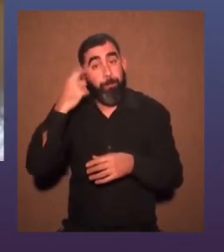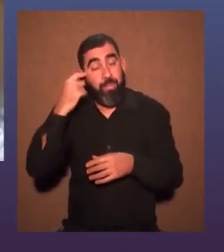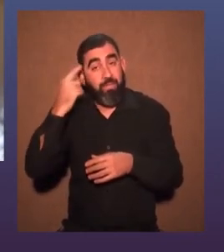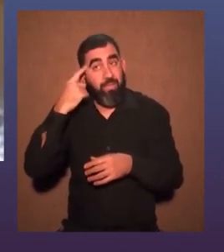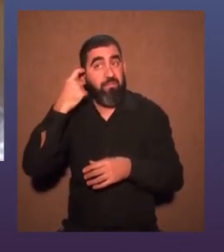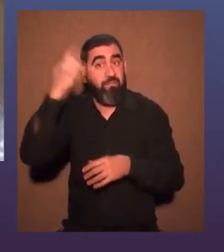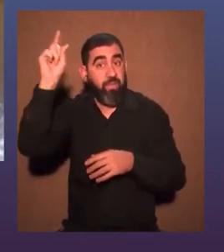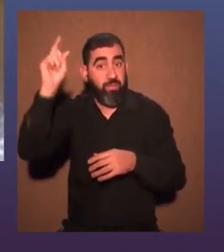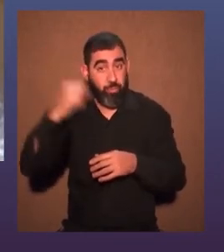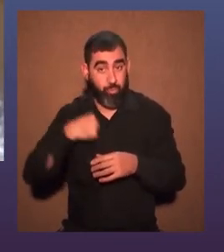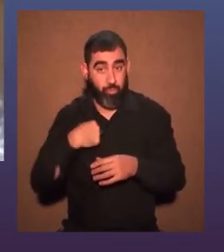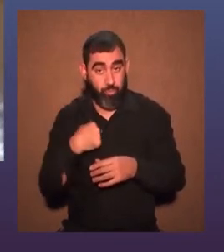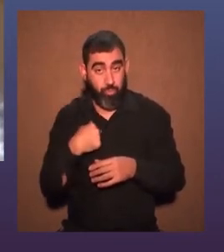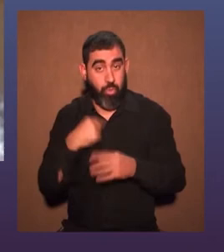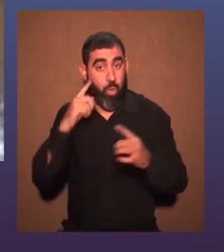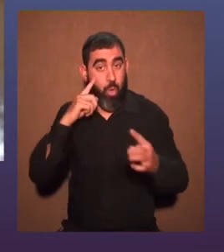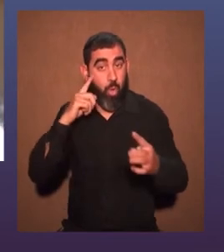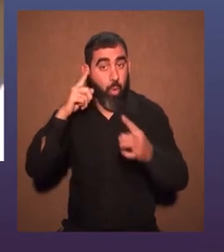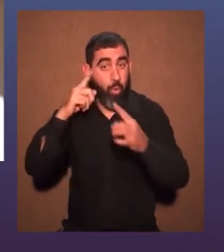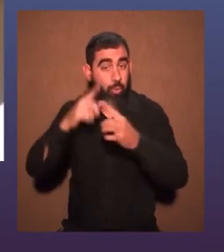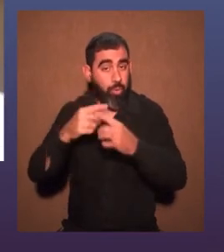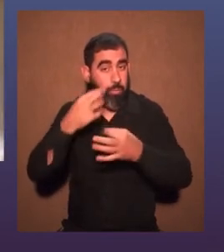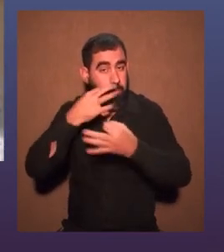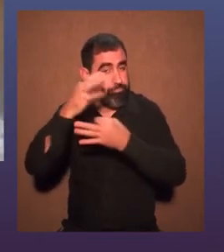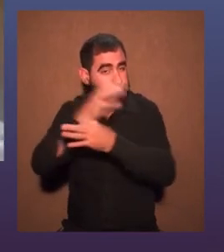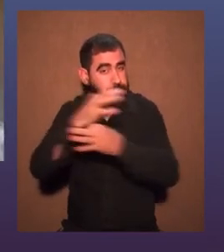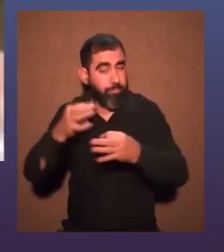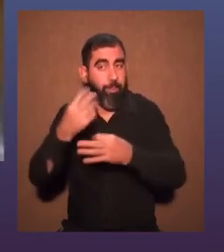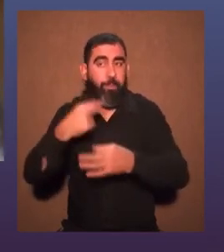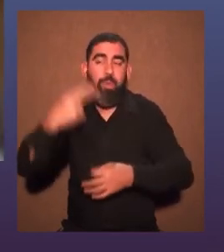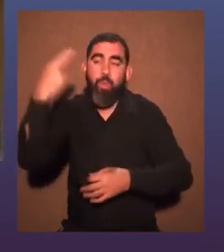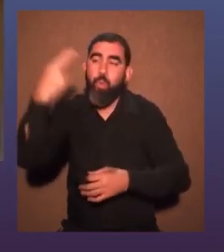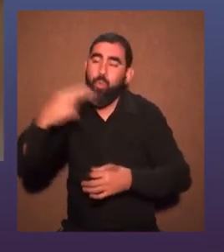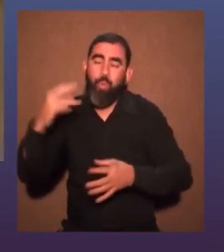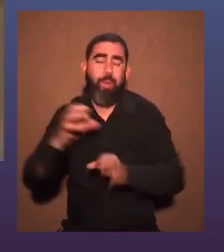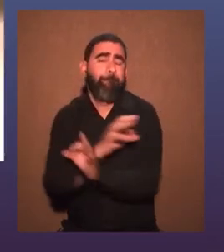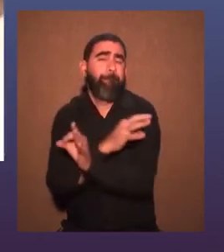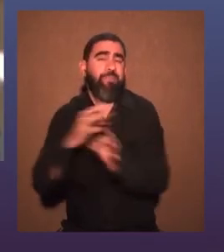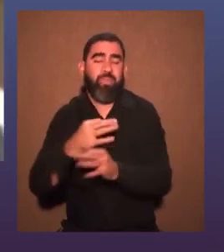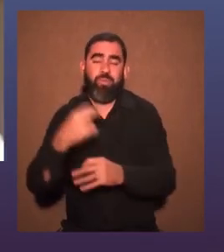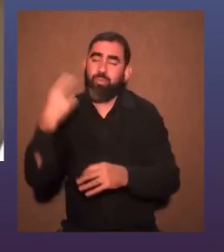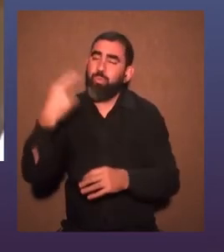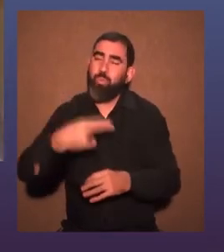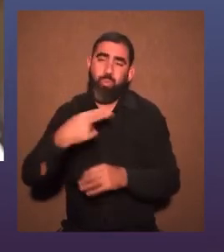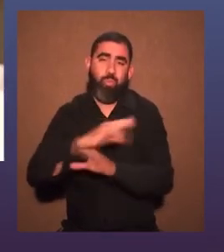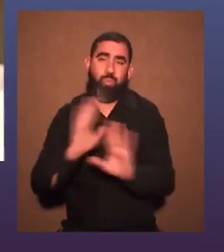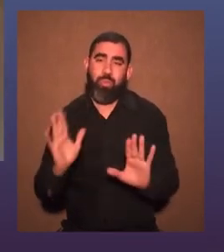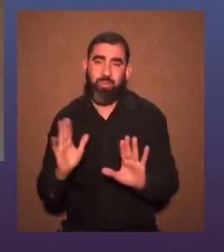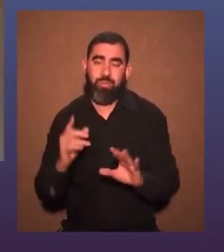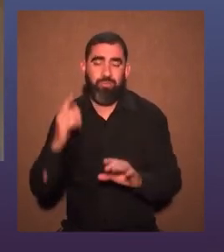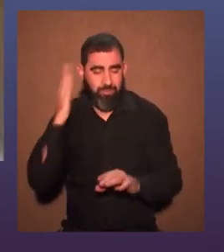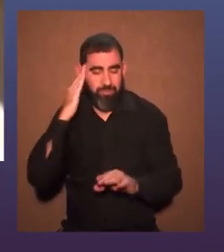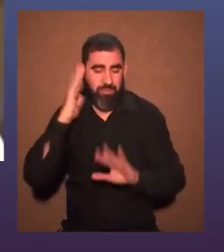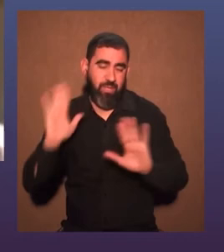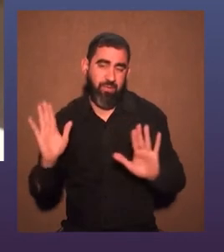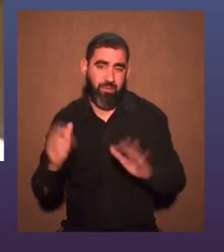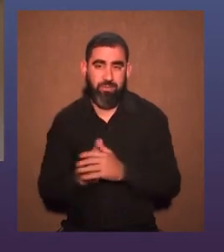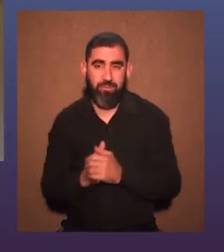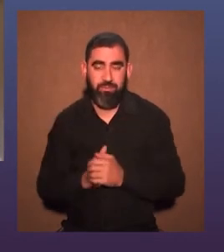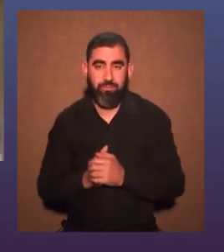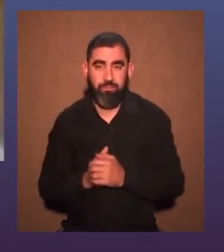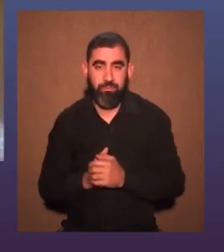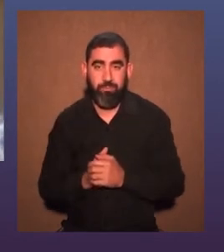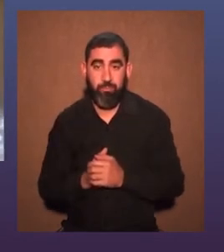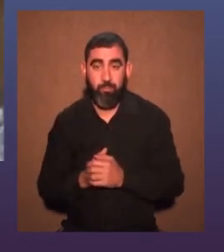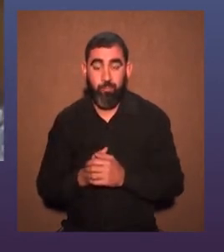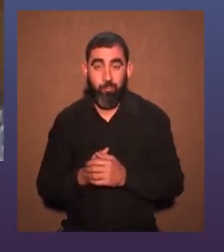con la creación es apuntar a la creación, pero sé que nunca va a ser perfecto. Digamos, apuntar a la perfección, pero sé que nunca va a ser perfecto. O